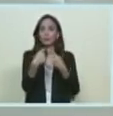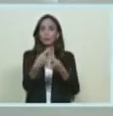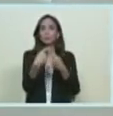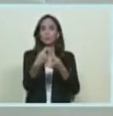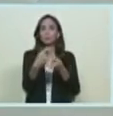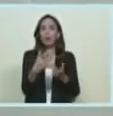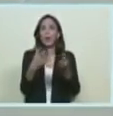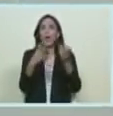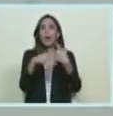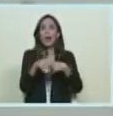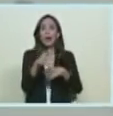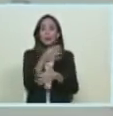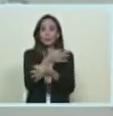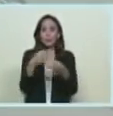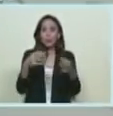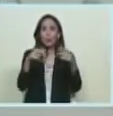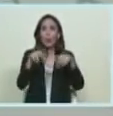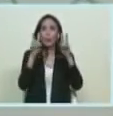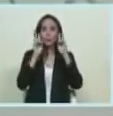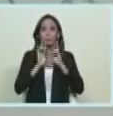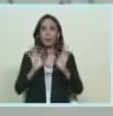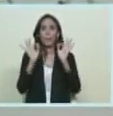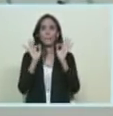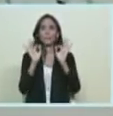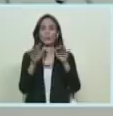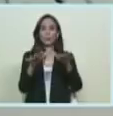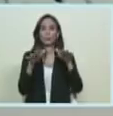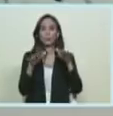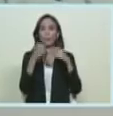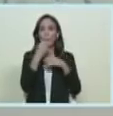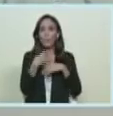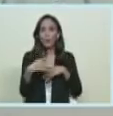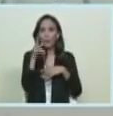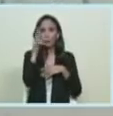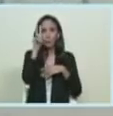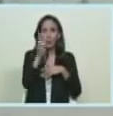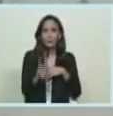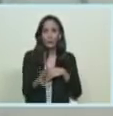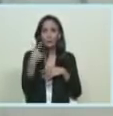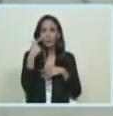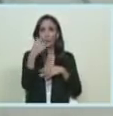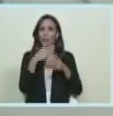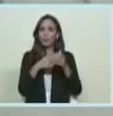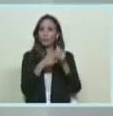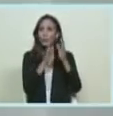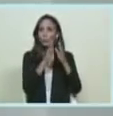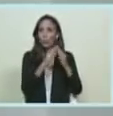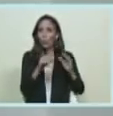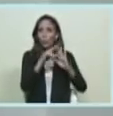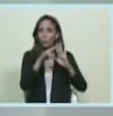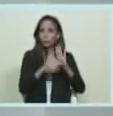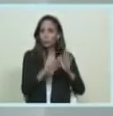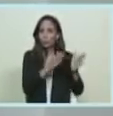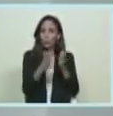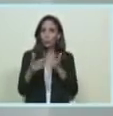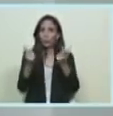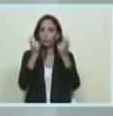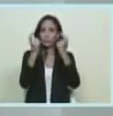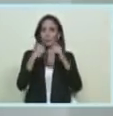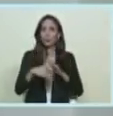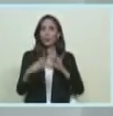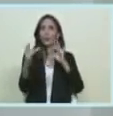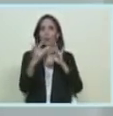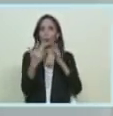Hicimos magia y tenemos hoy estos maravillosos espacios para nuestro pueblo, para cumplir las instrucciones que usted bien nos ha dado, presidente.